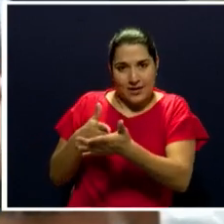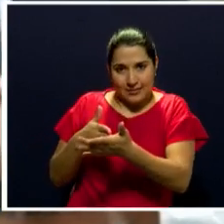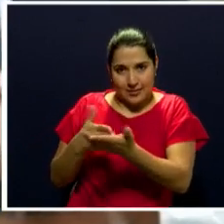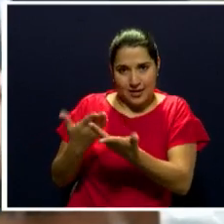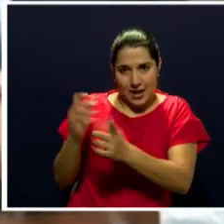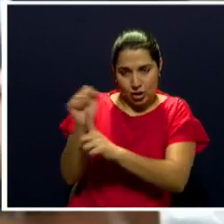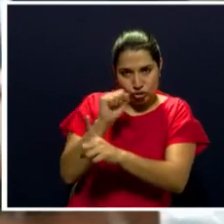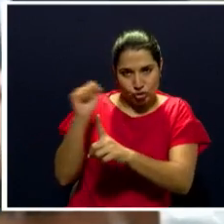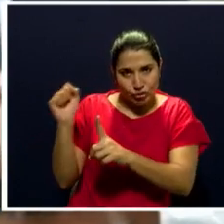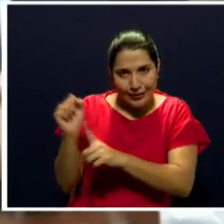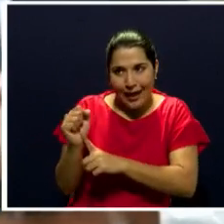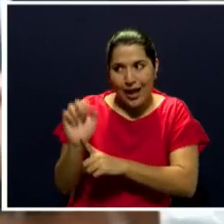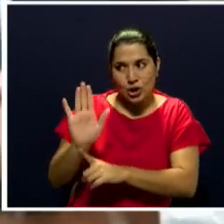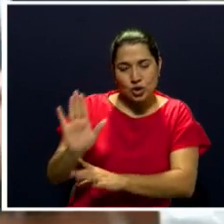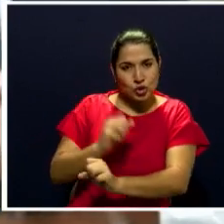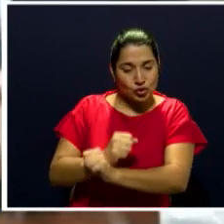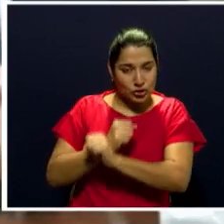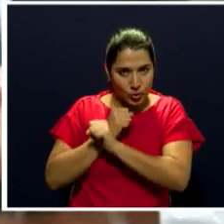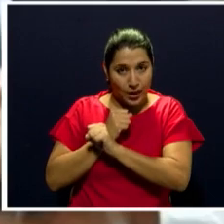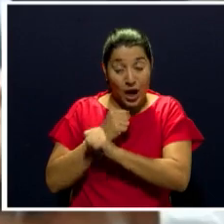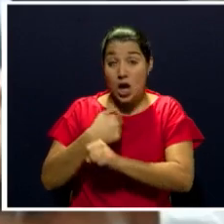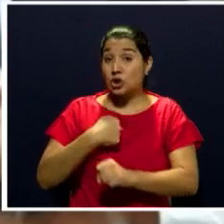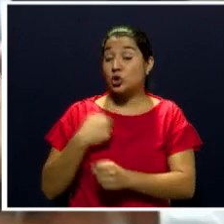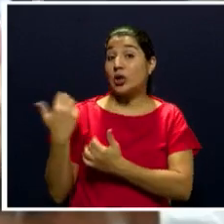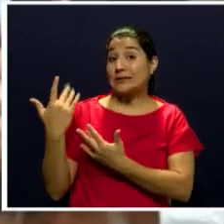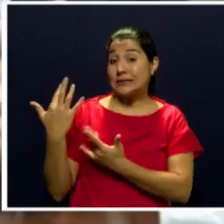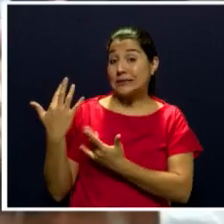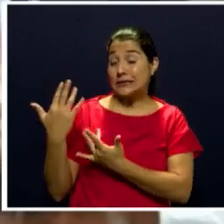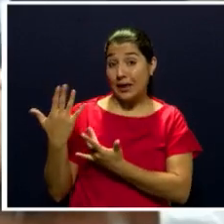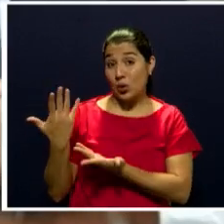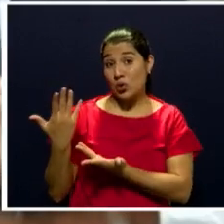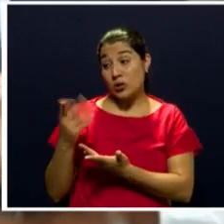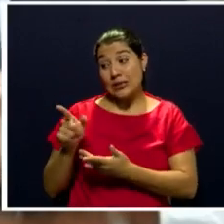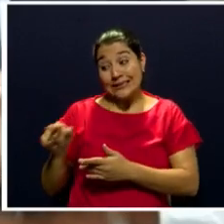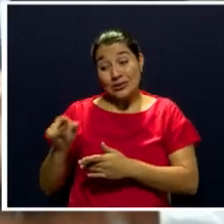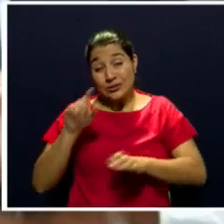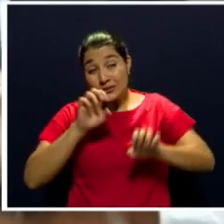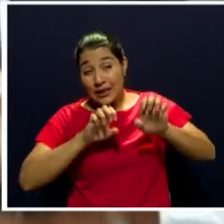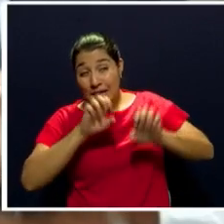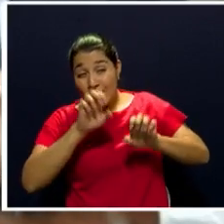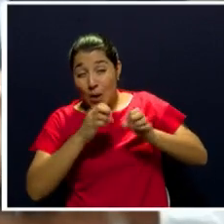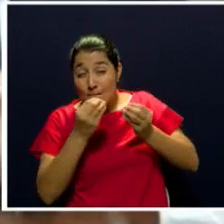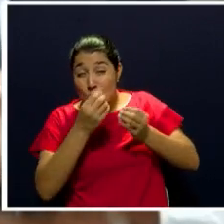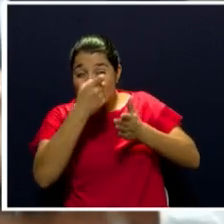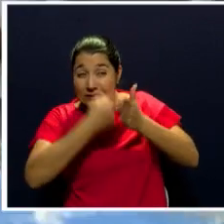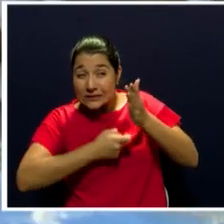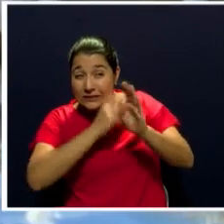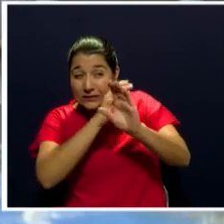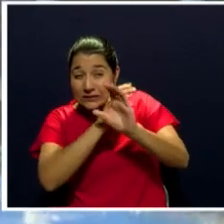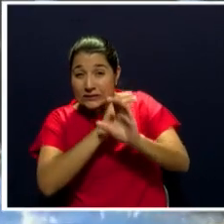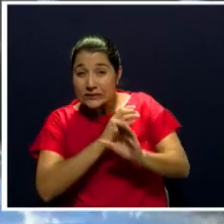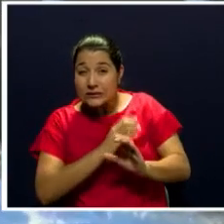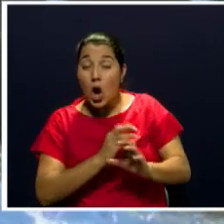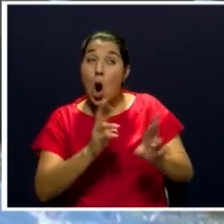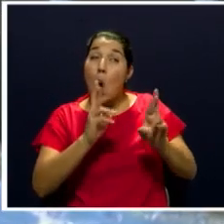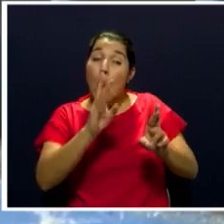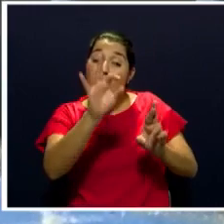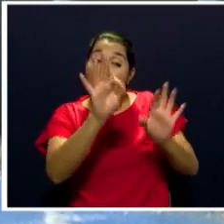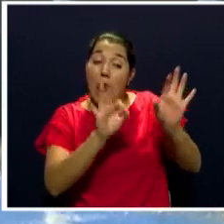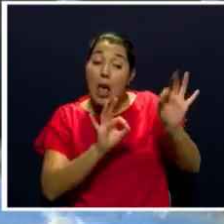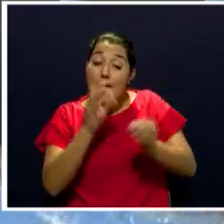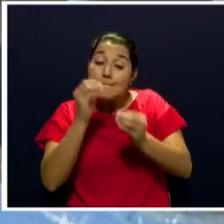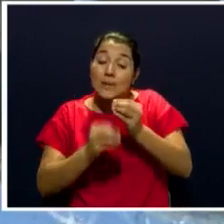tanto se ha trabajado. Yo esperaría que esa valoración sea bien estricta y que sean la menor cantidad de